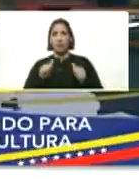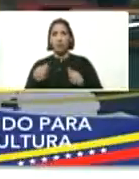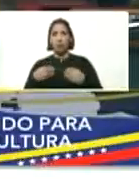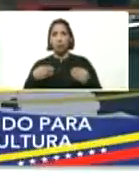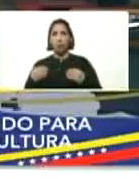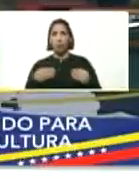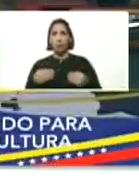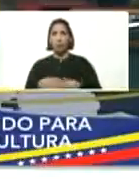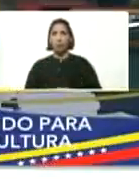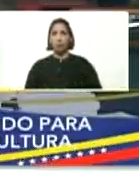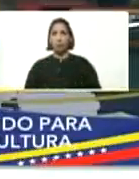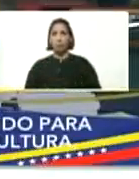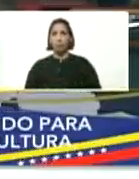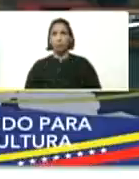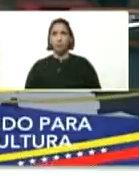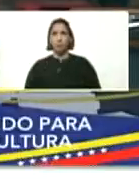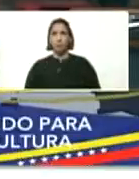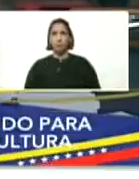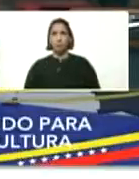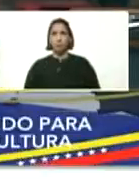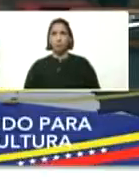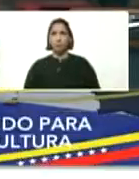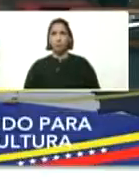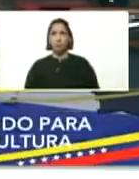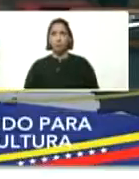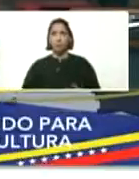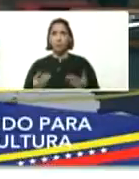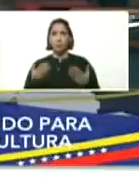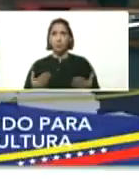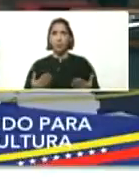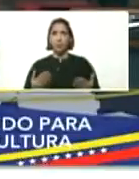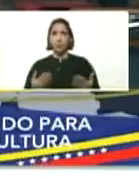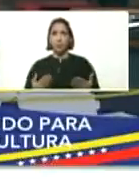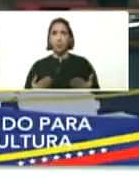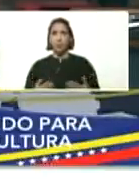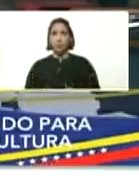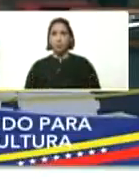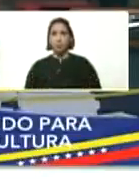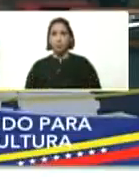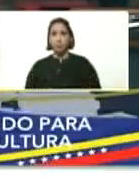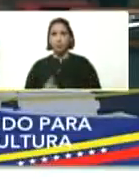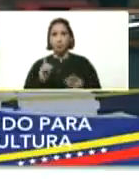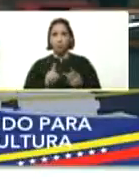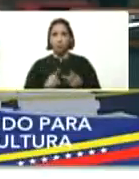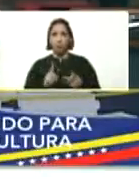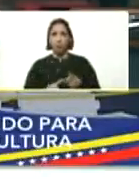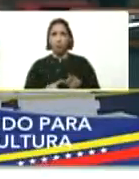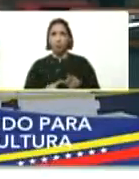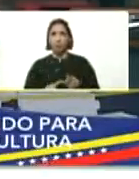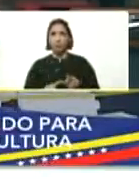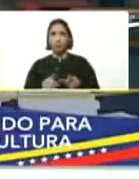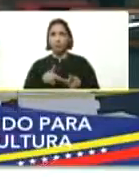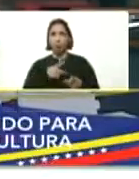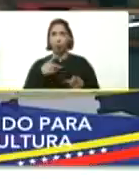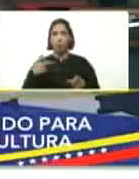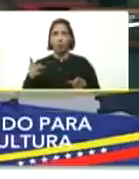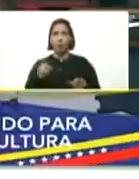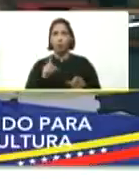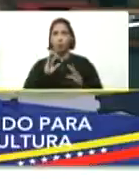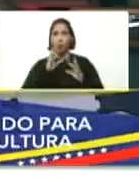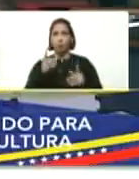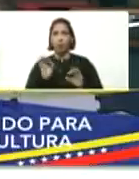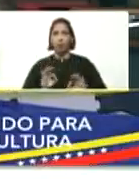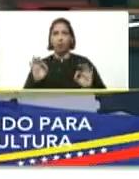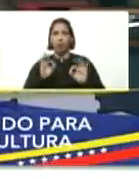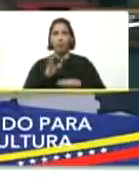plástico, ¿no? Trae su poemario Gretel, Regresa sola, y el poemario no cuenta nada de lo sucedido.